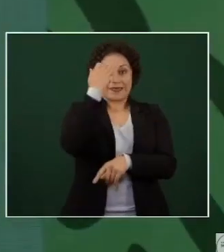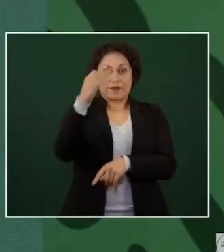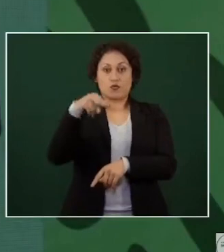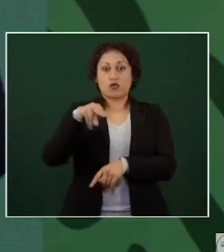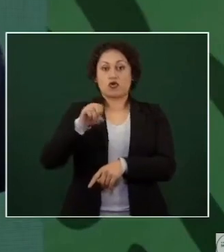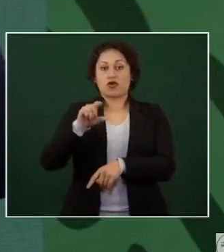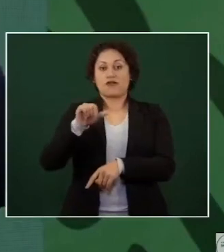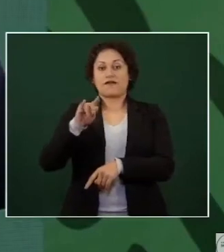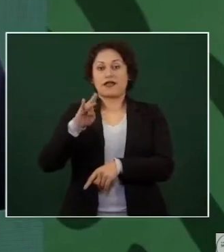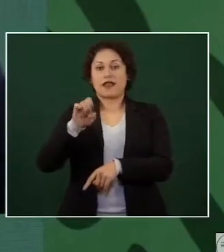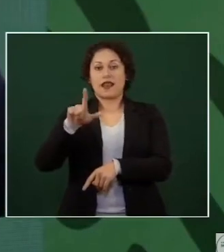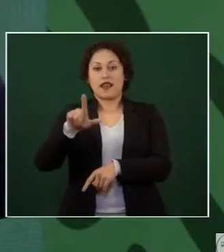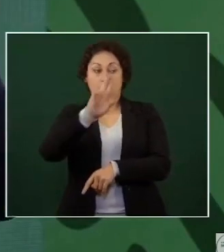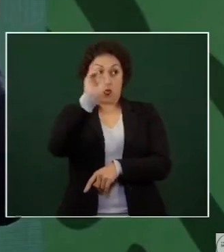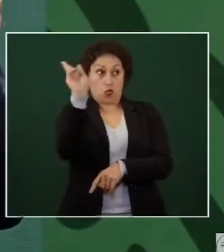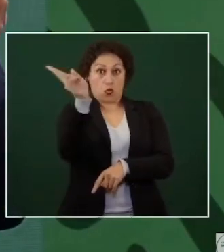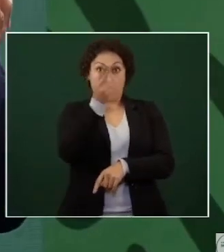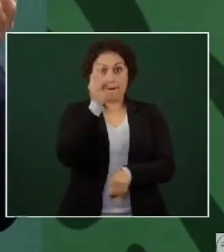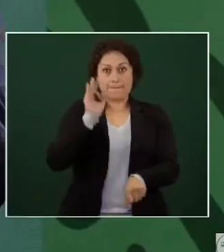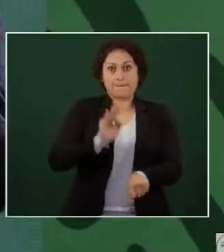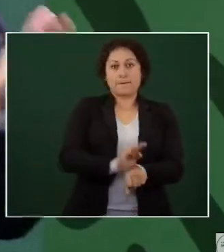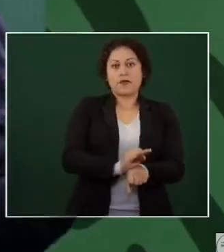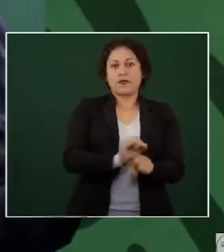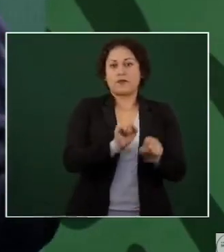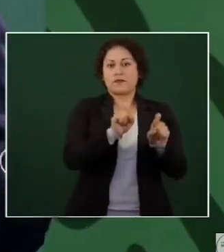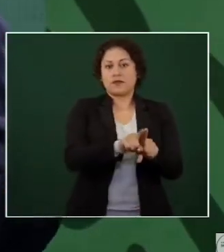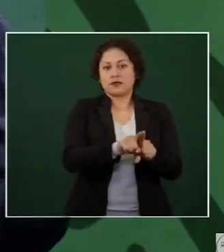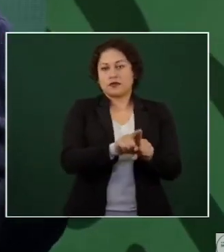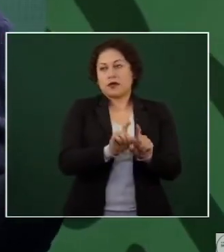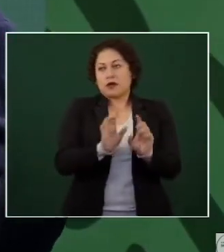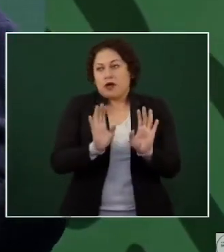pues está bien, sí, pero es una